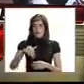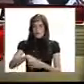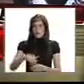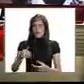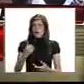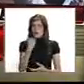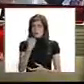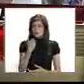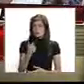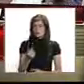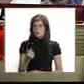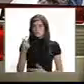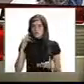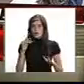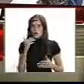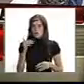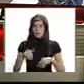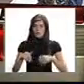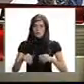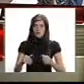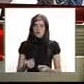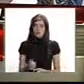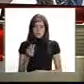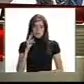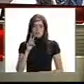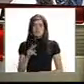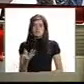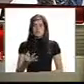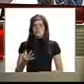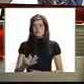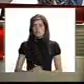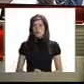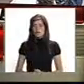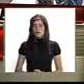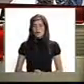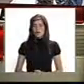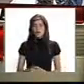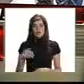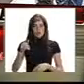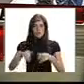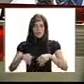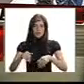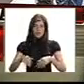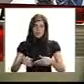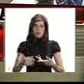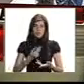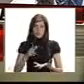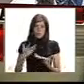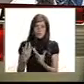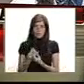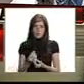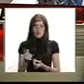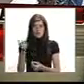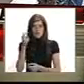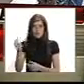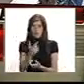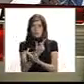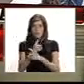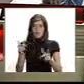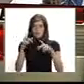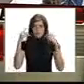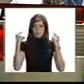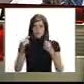esta elección va a ser muy vista, una elección que acompañamos como pueblo libre de Honduras,